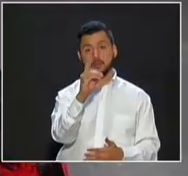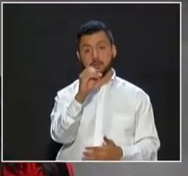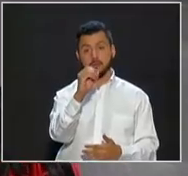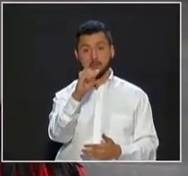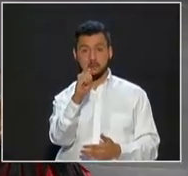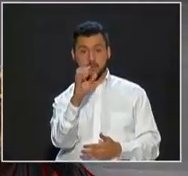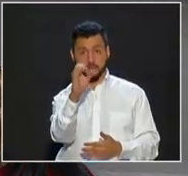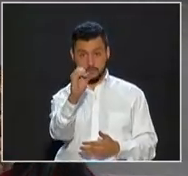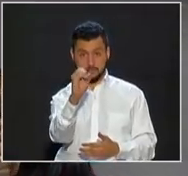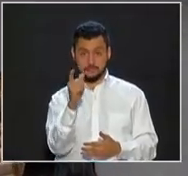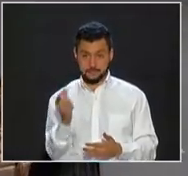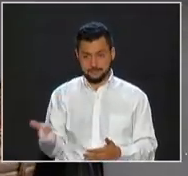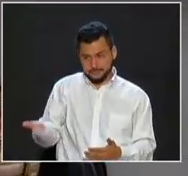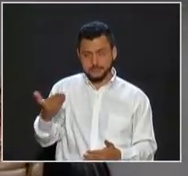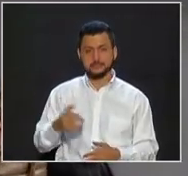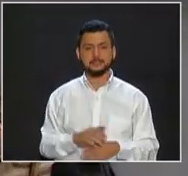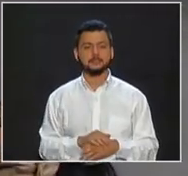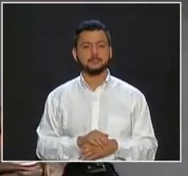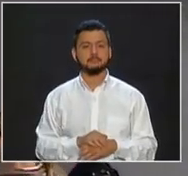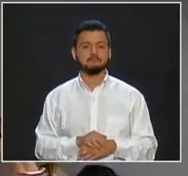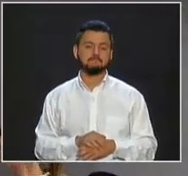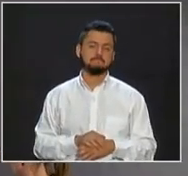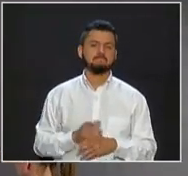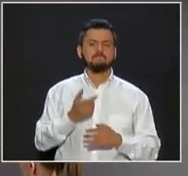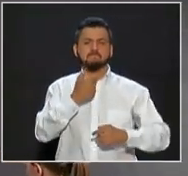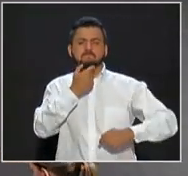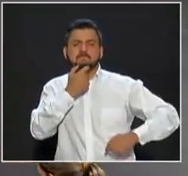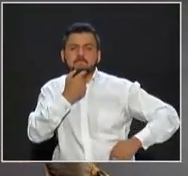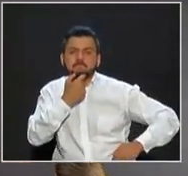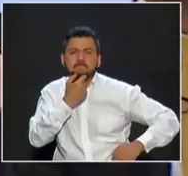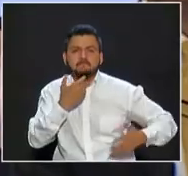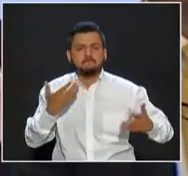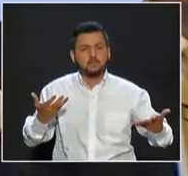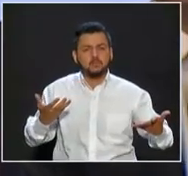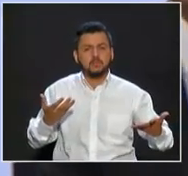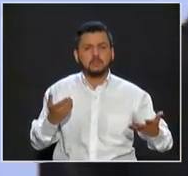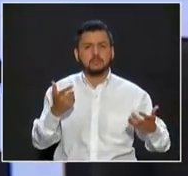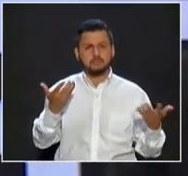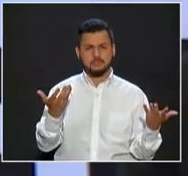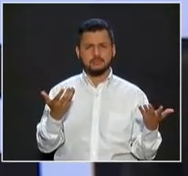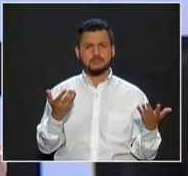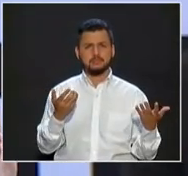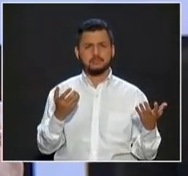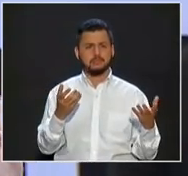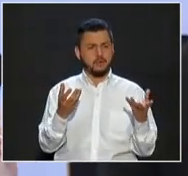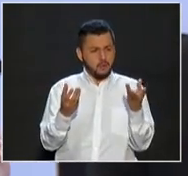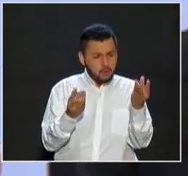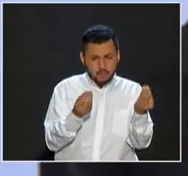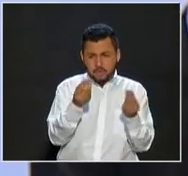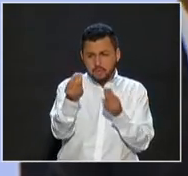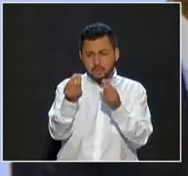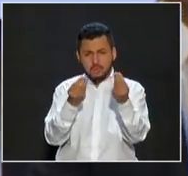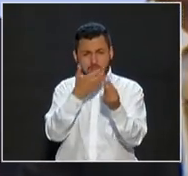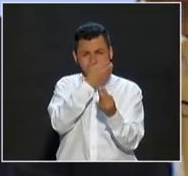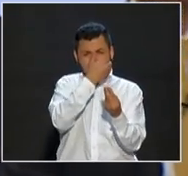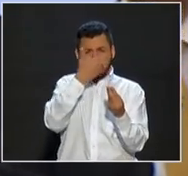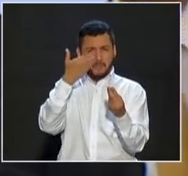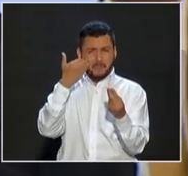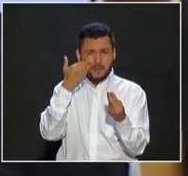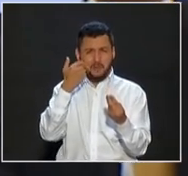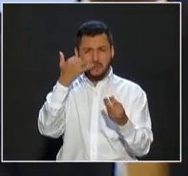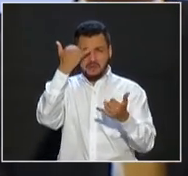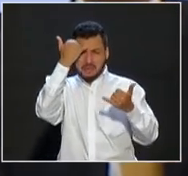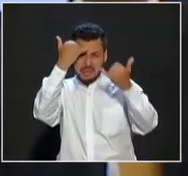bueno varias cosas lo primero es que no estamos ya ante grupos armados ilegales de carácter ideológico